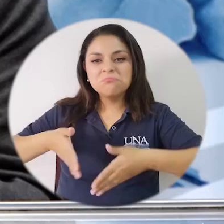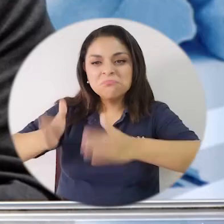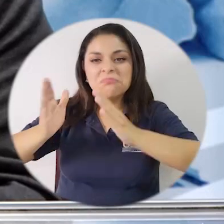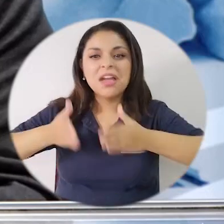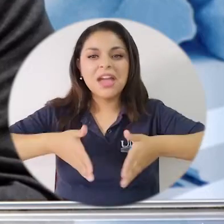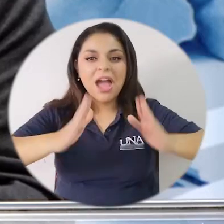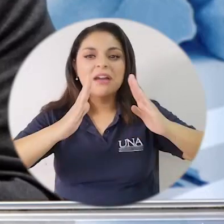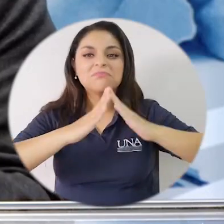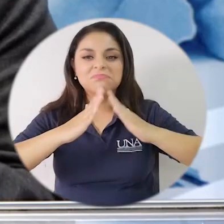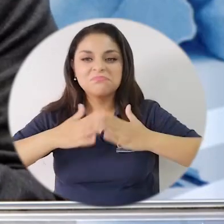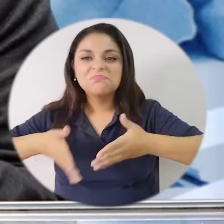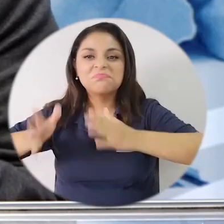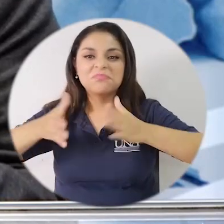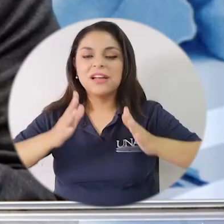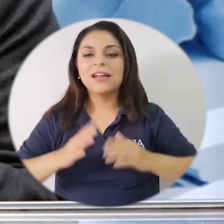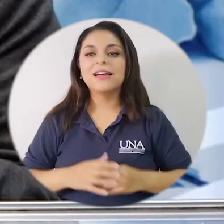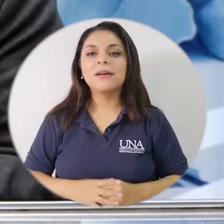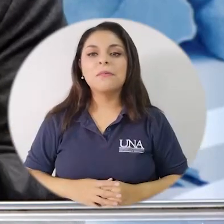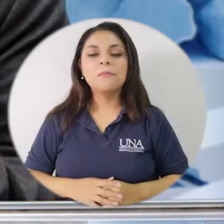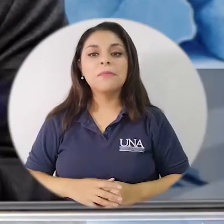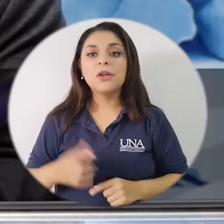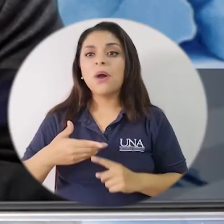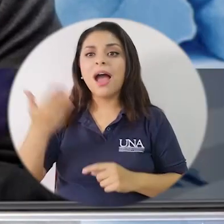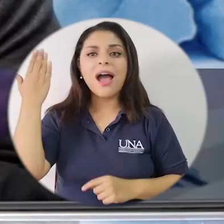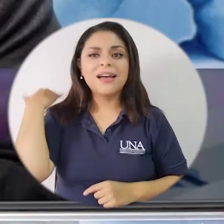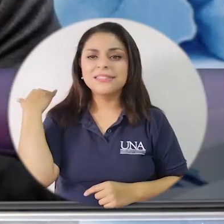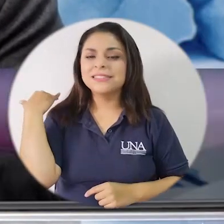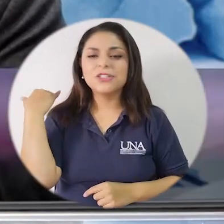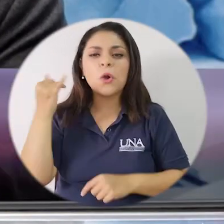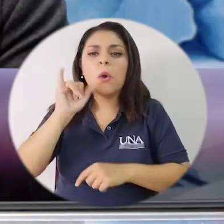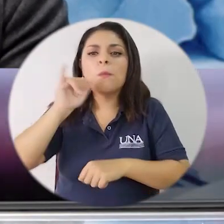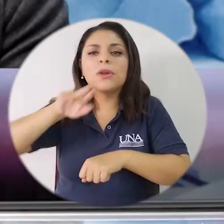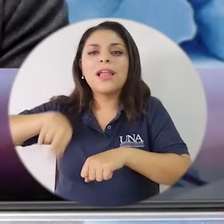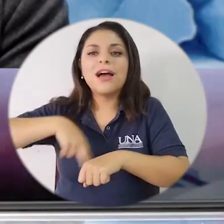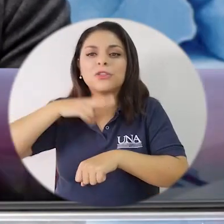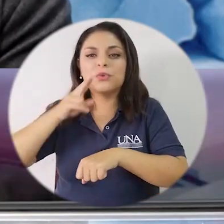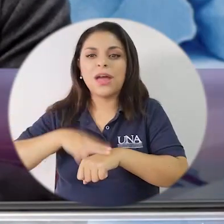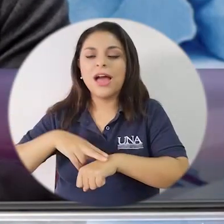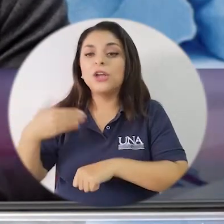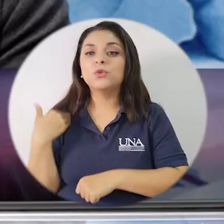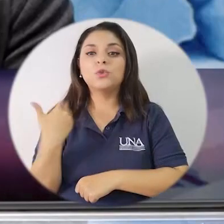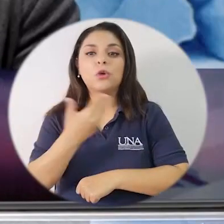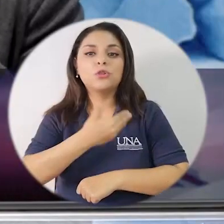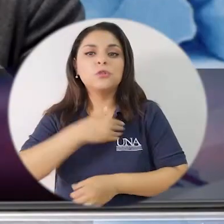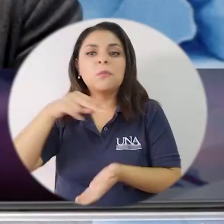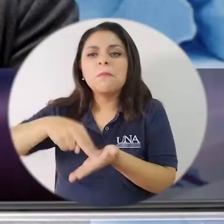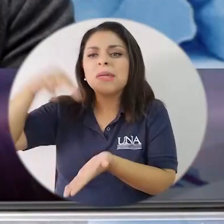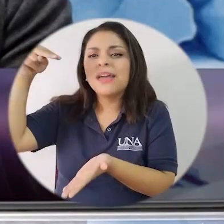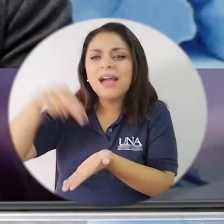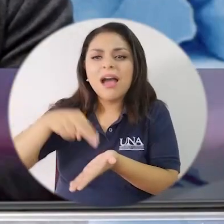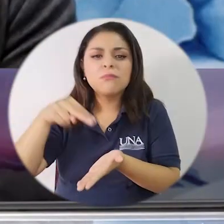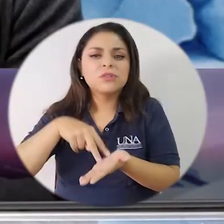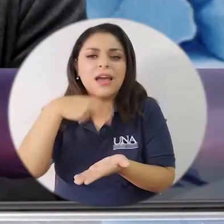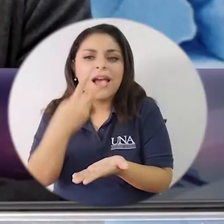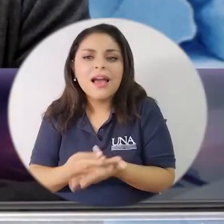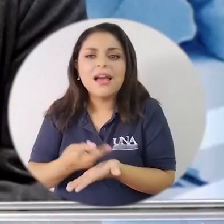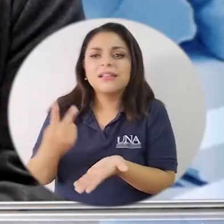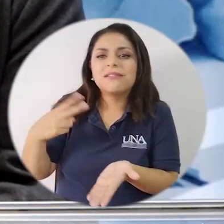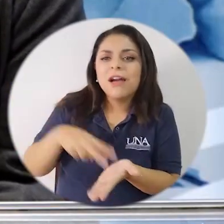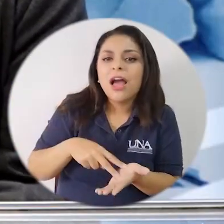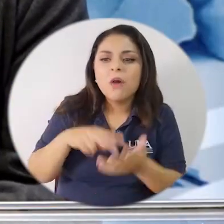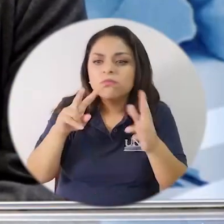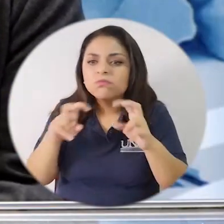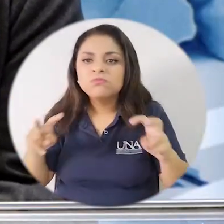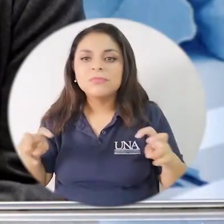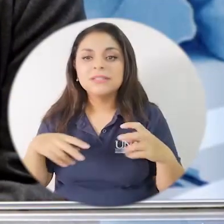manera natural. No había nadie que nos dijera hay que brincar, hay que saltar. Explorábamos, experimentábamos, nos caíamos, nos levantamos, pero la próxima vez ya